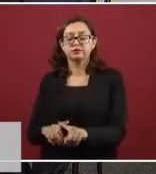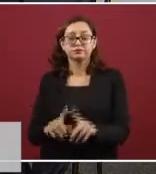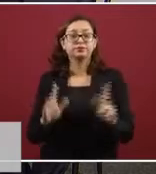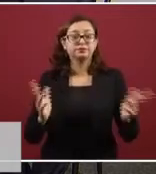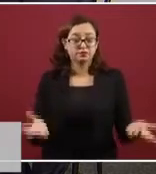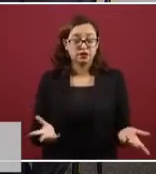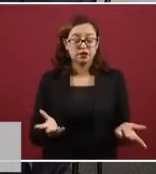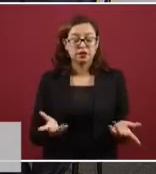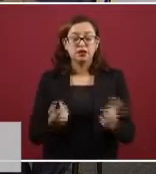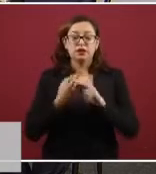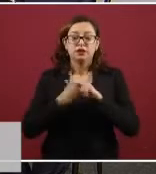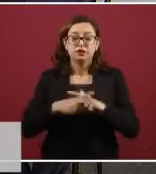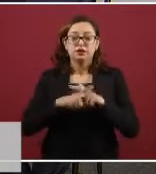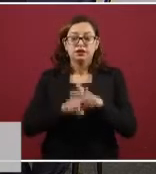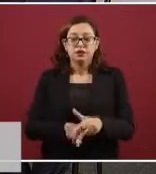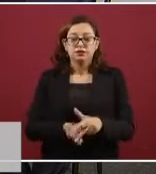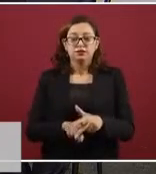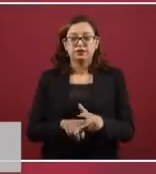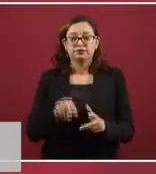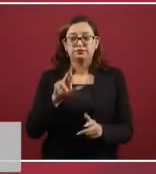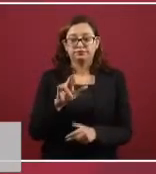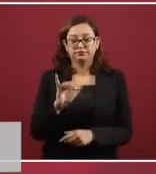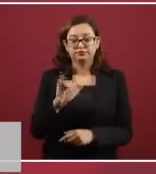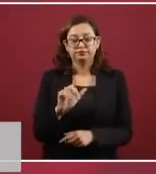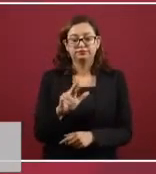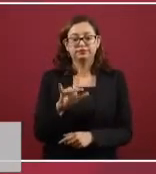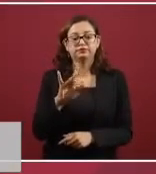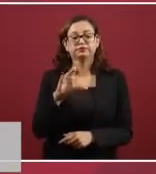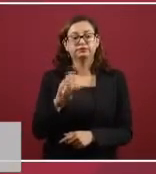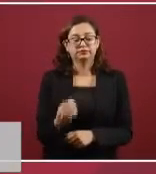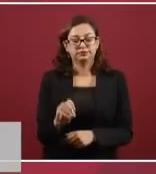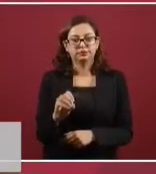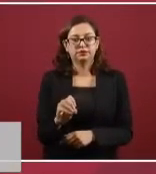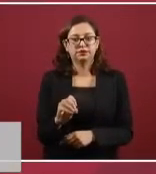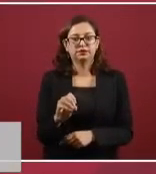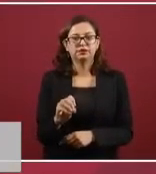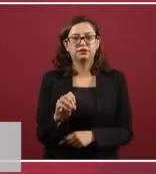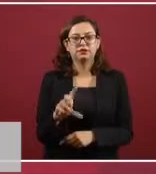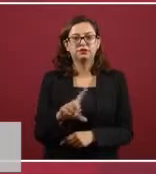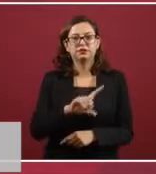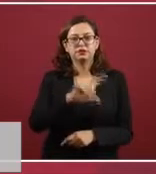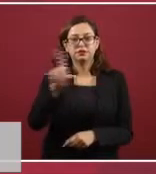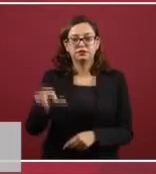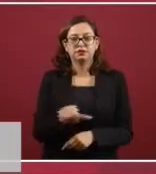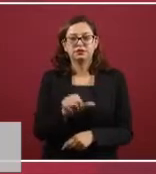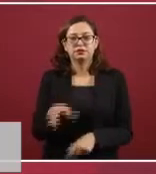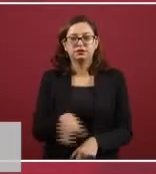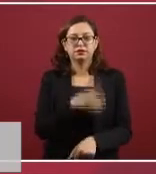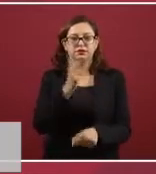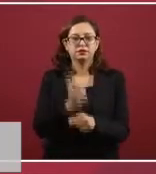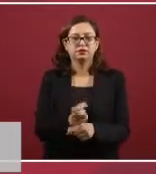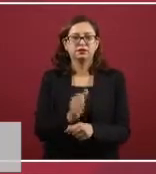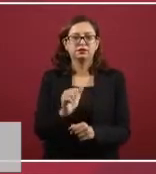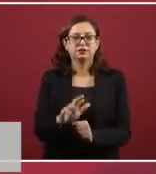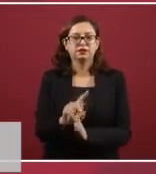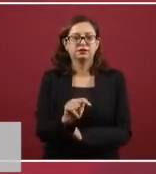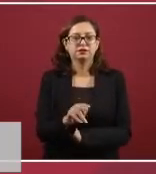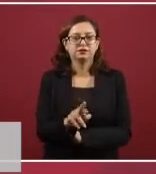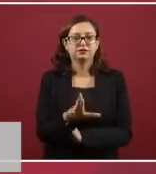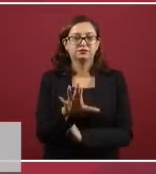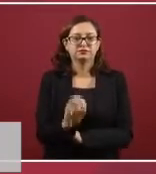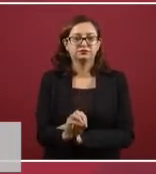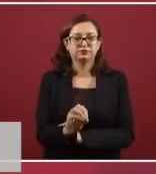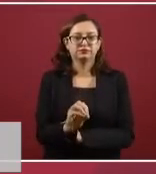Los recursos para la Guardia Nacional están contemplados en este paquete económico con un presupuesto asignado de 56,000 millones de